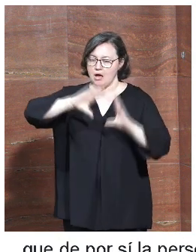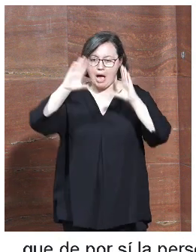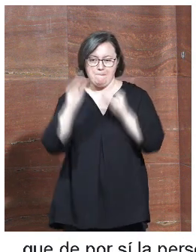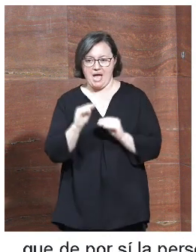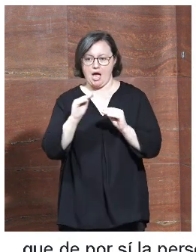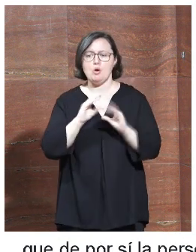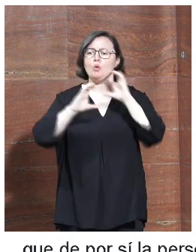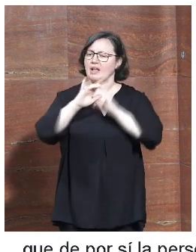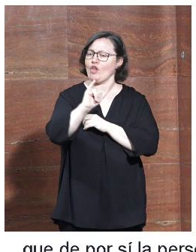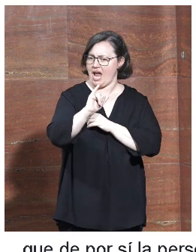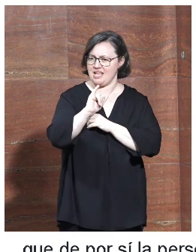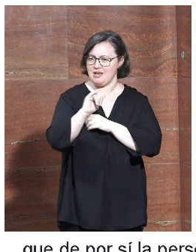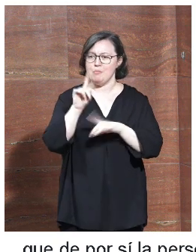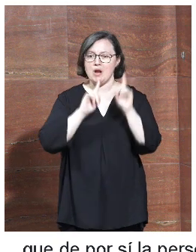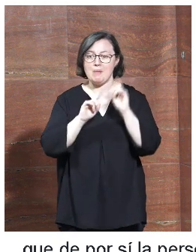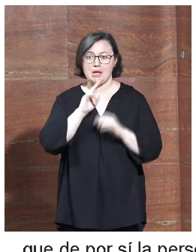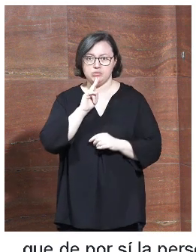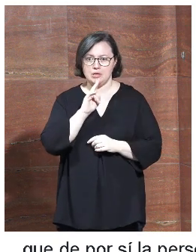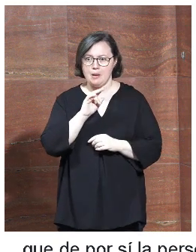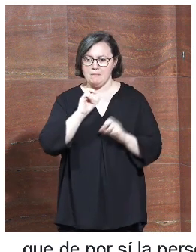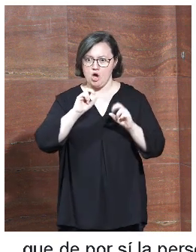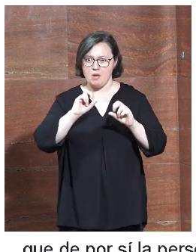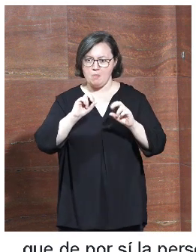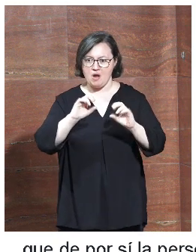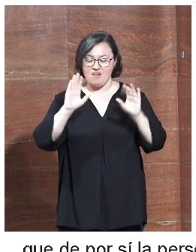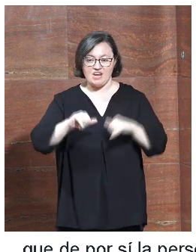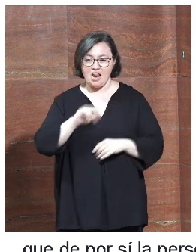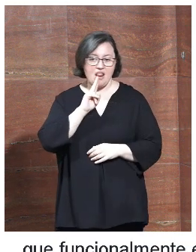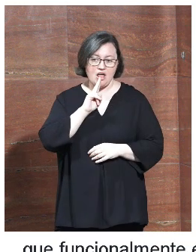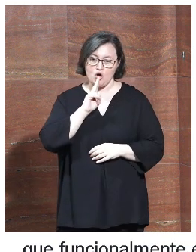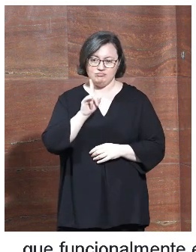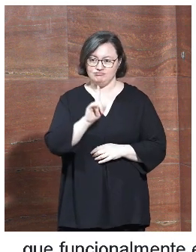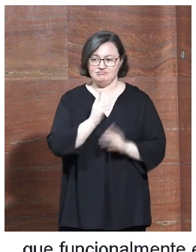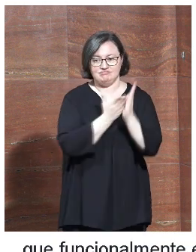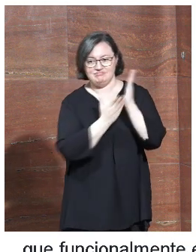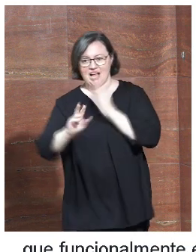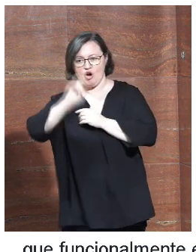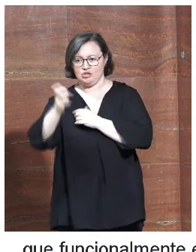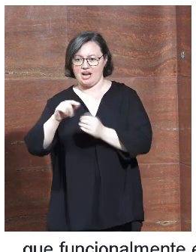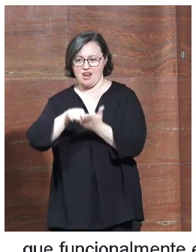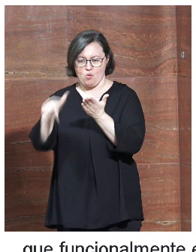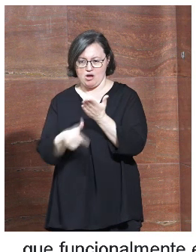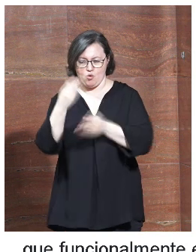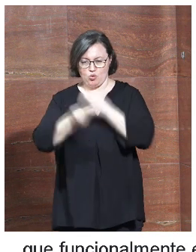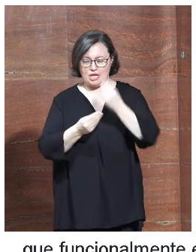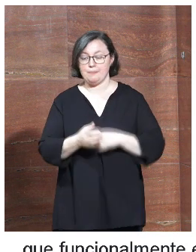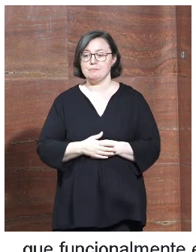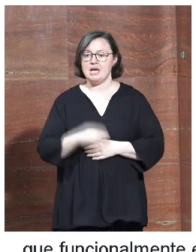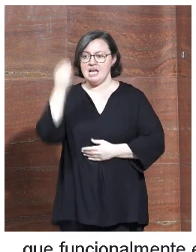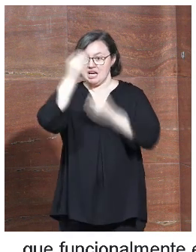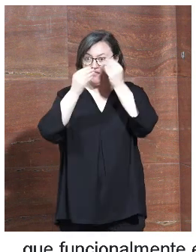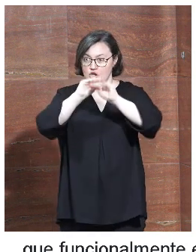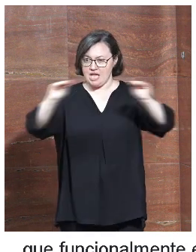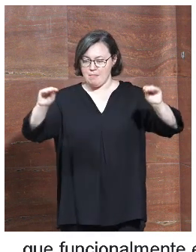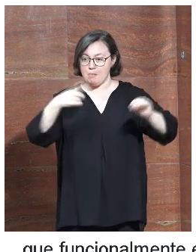comunicación siempre hay. Lo que pasa es que va a ser de naturaleza alternativa. Quiero reflexionar también, porque además en el título